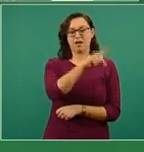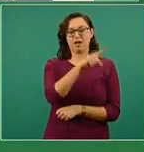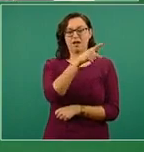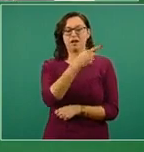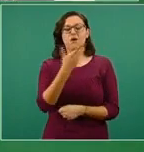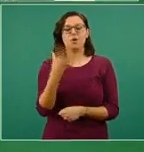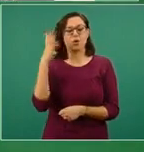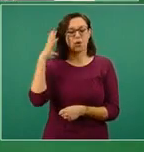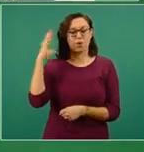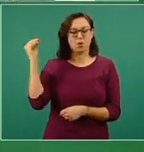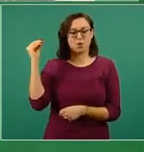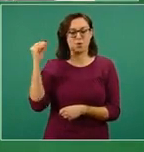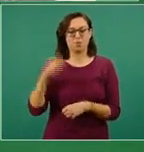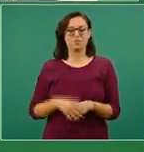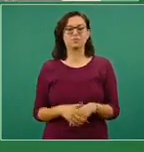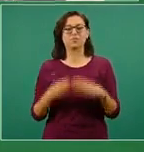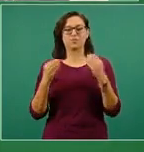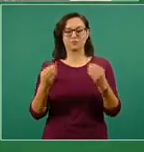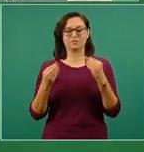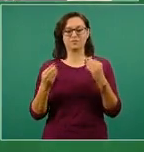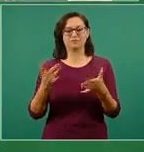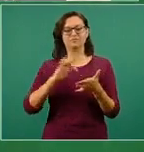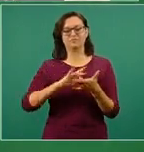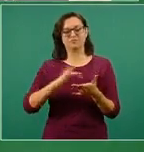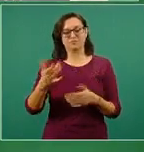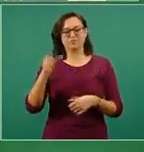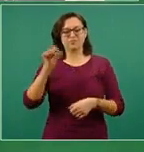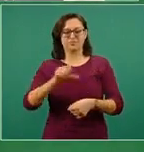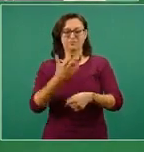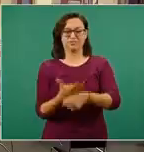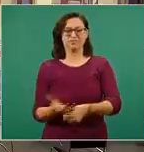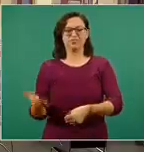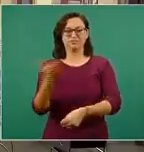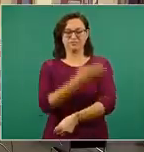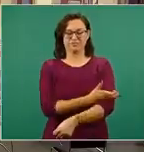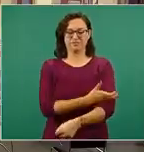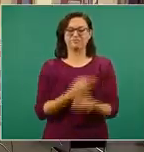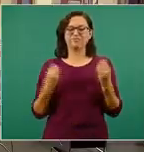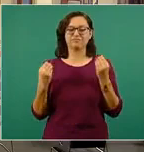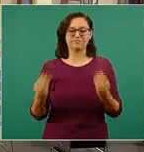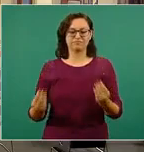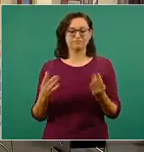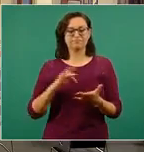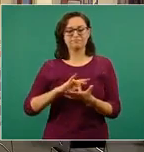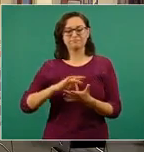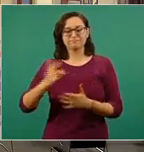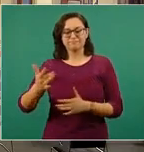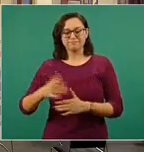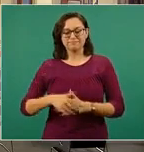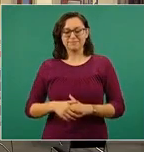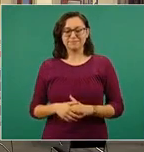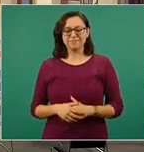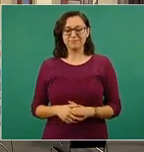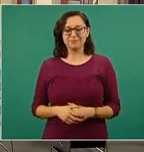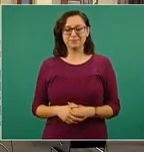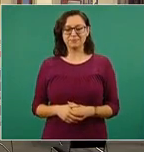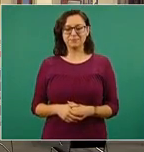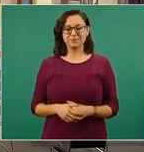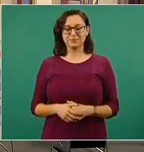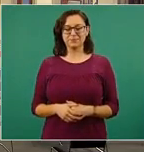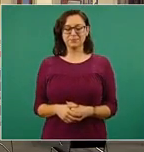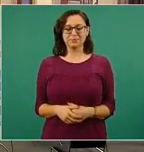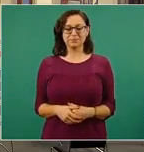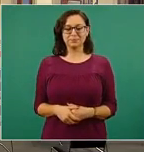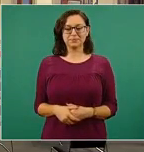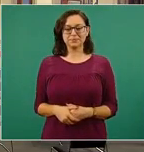Muchísimas gracias por acompañarnos, Manuel, Leti, muchísimas gracias. Pues vamos a empezar.